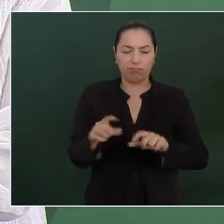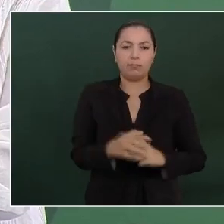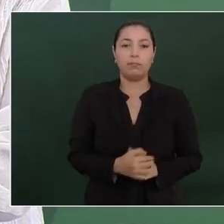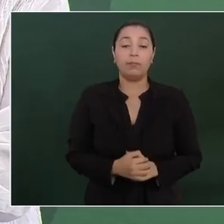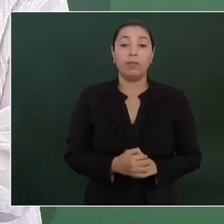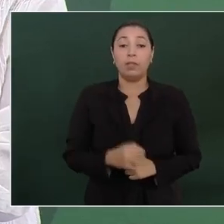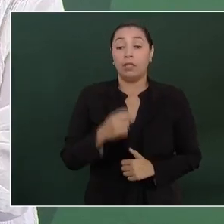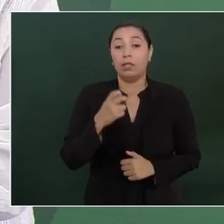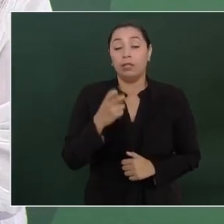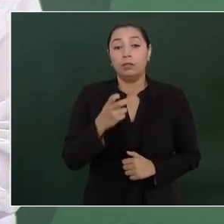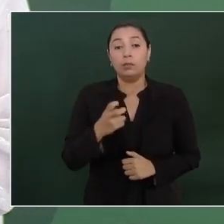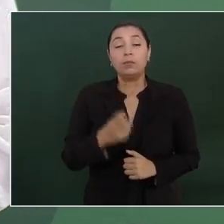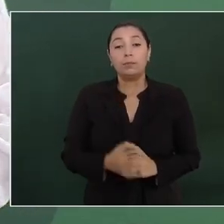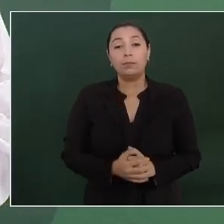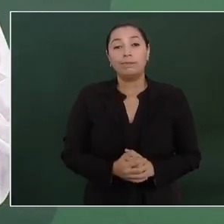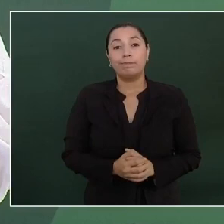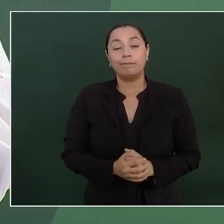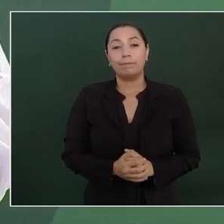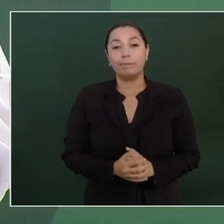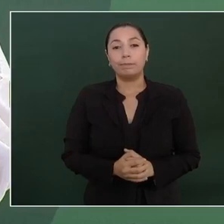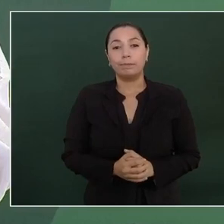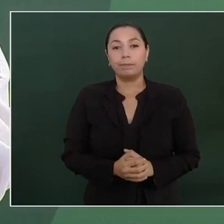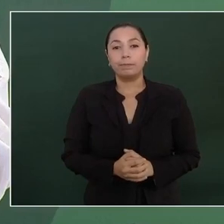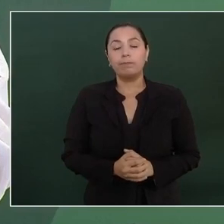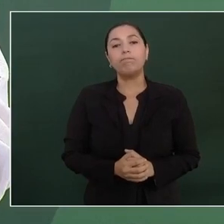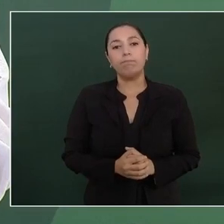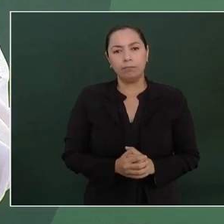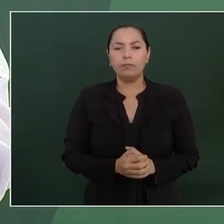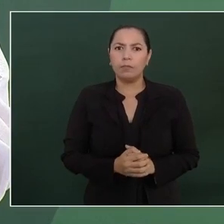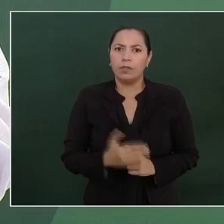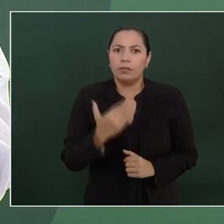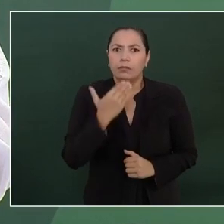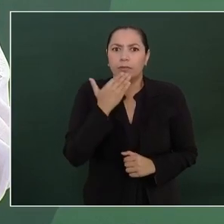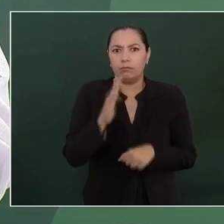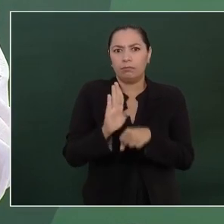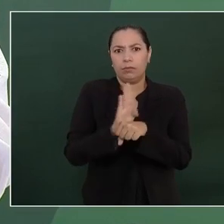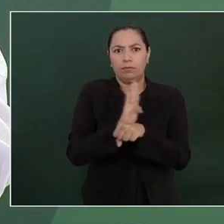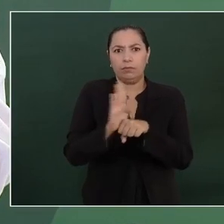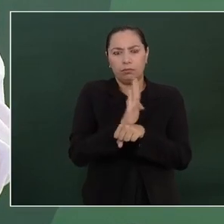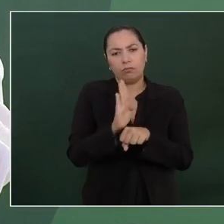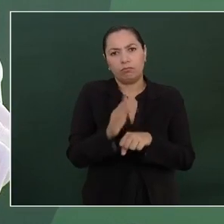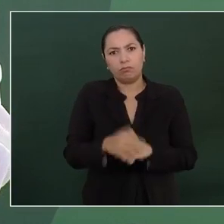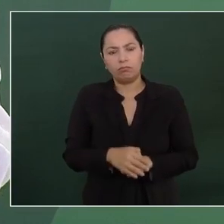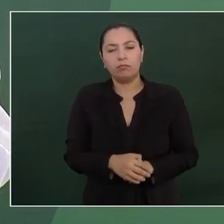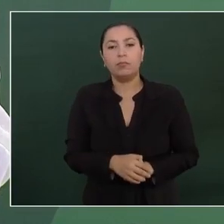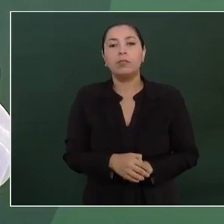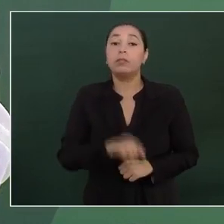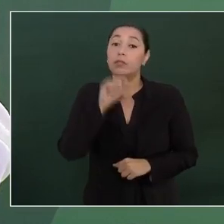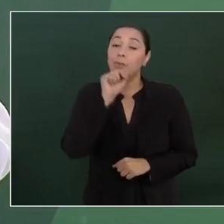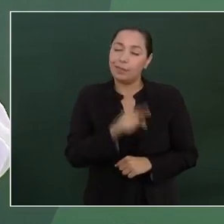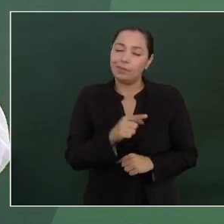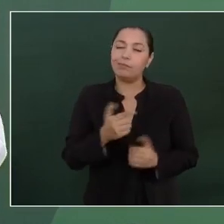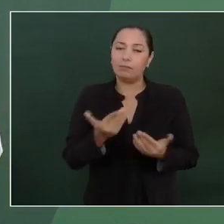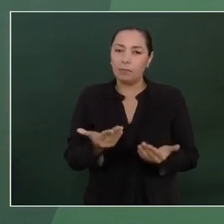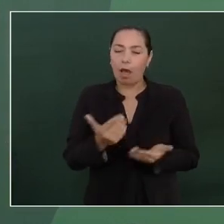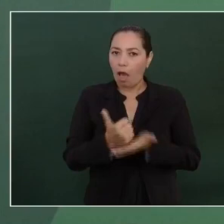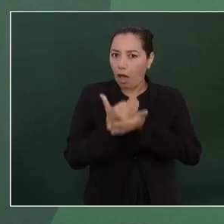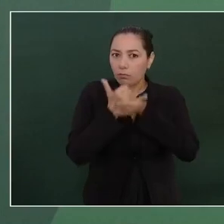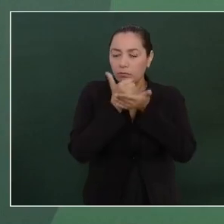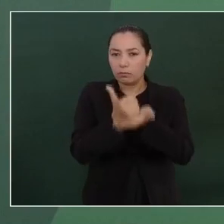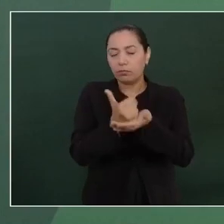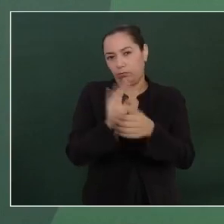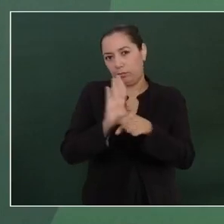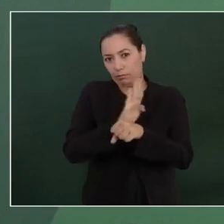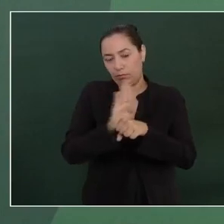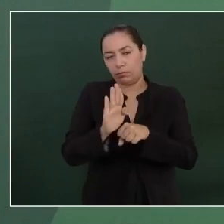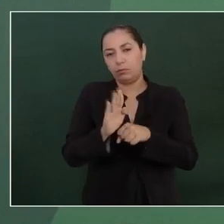y eso es muy favorable. Y también es muy favorable el